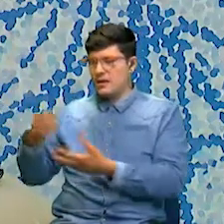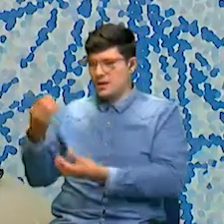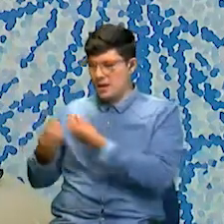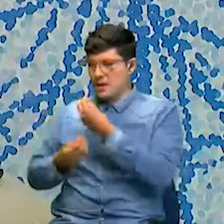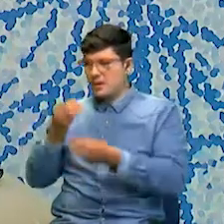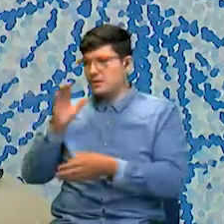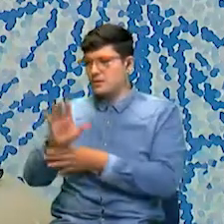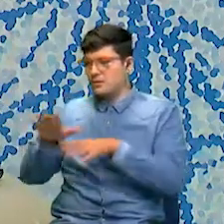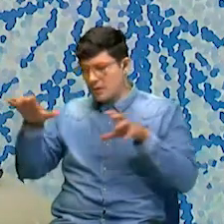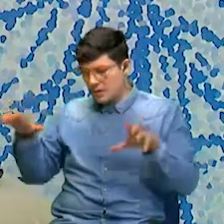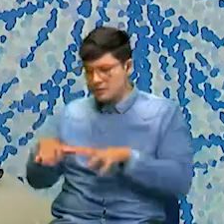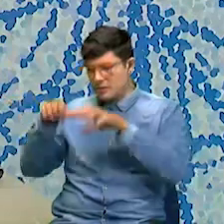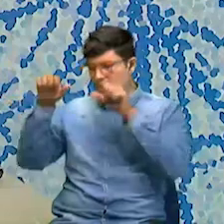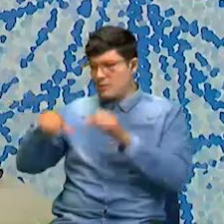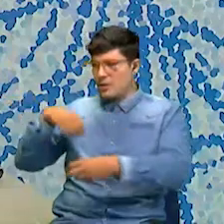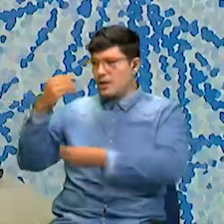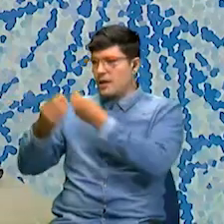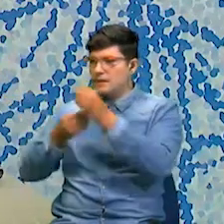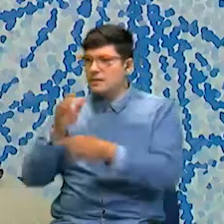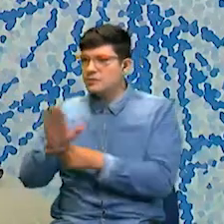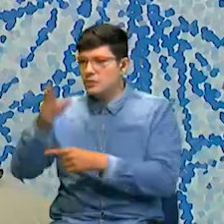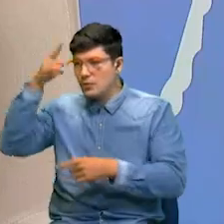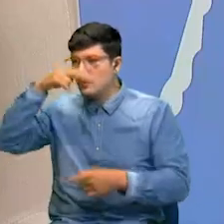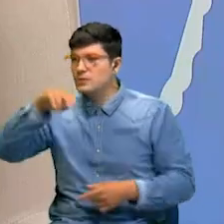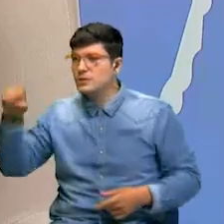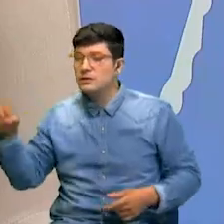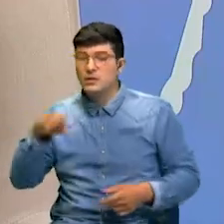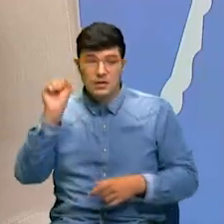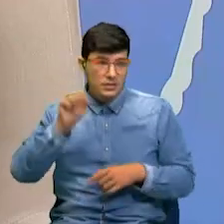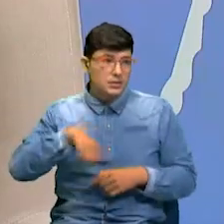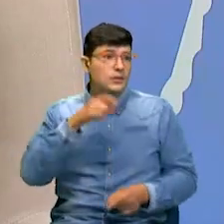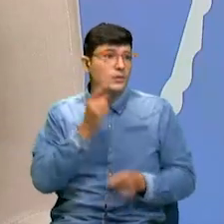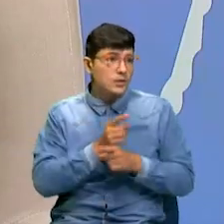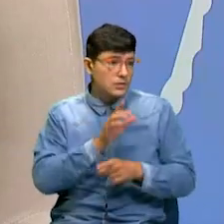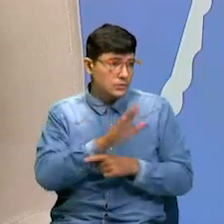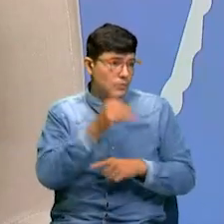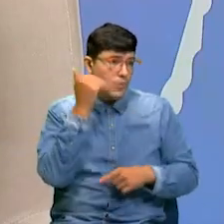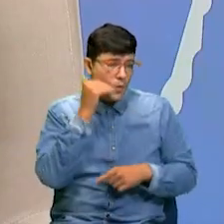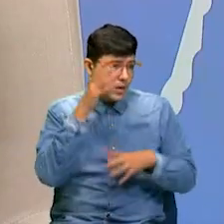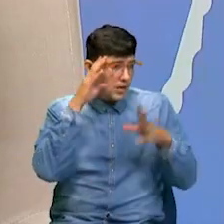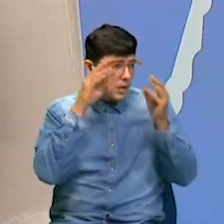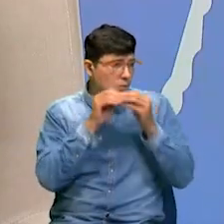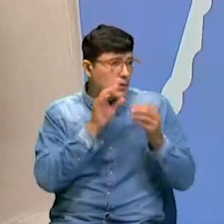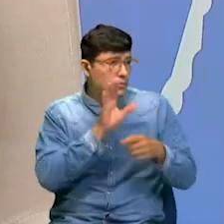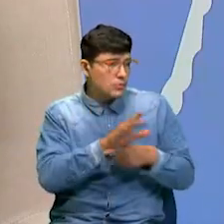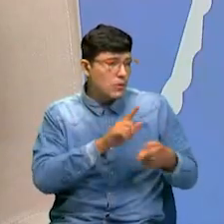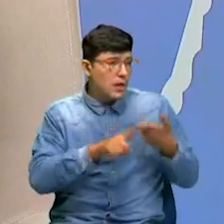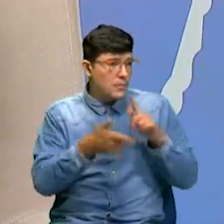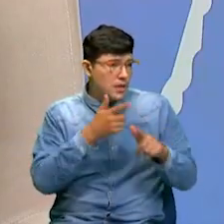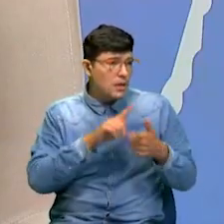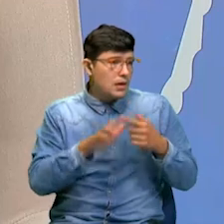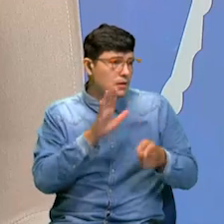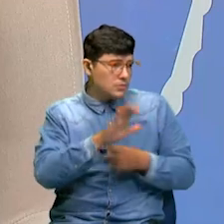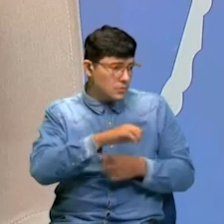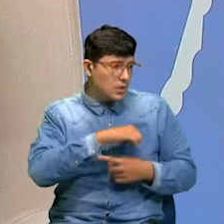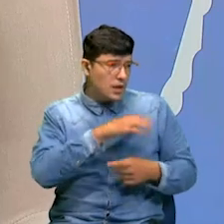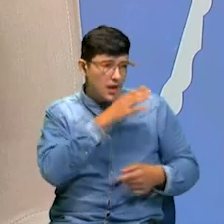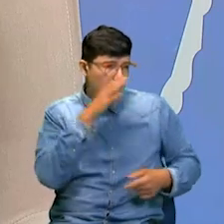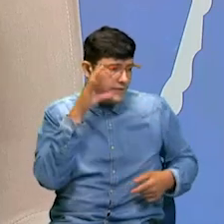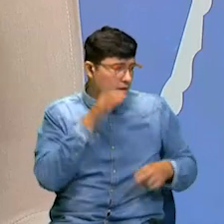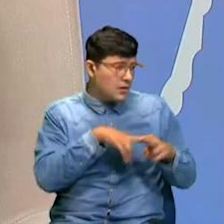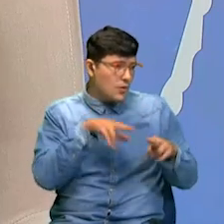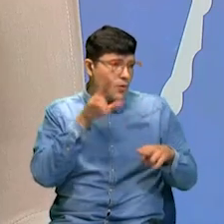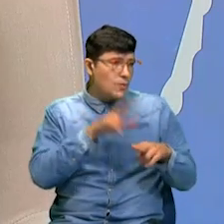la acción que pueden ejercer los hijos. Los hijos. Es que la señora pues está de acuerdo en que su amiga o tenga la finca. Tenga sí. La